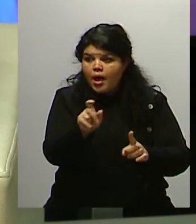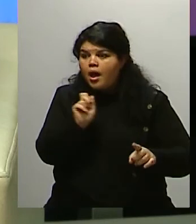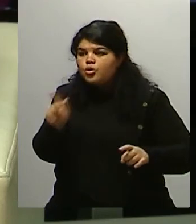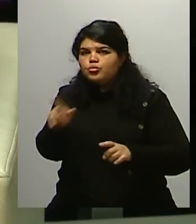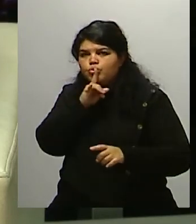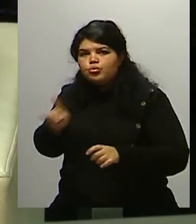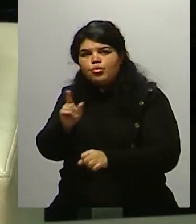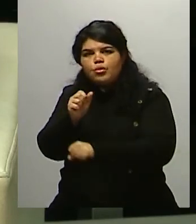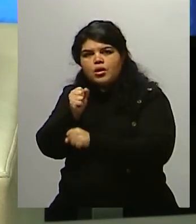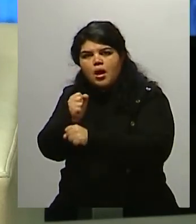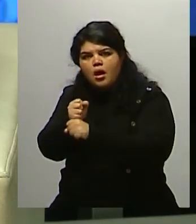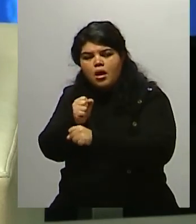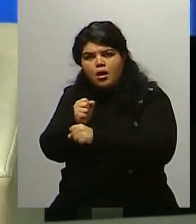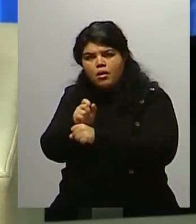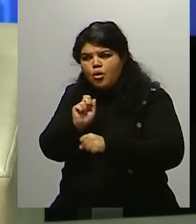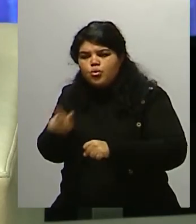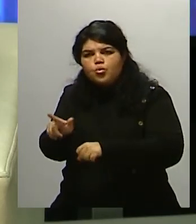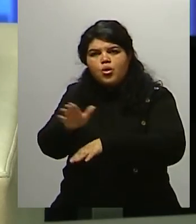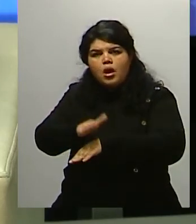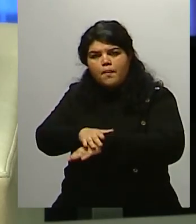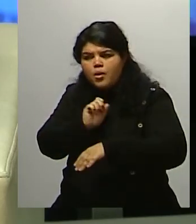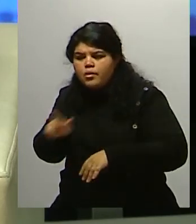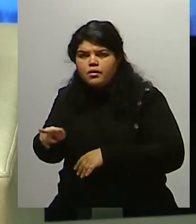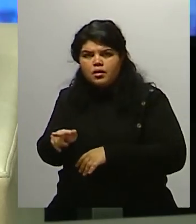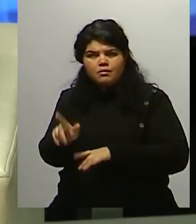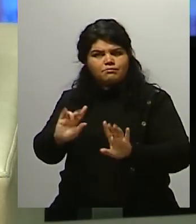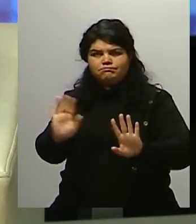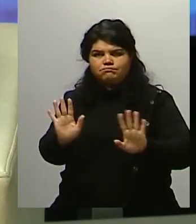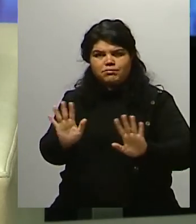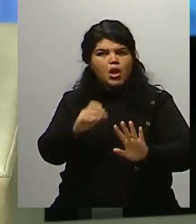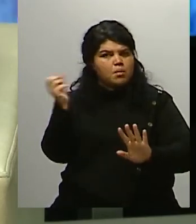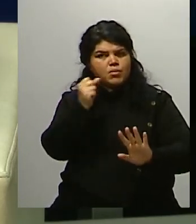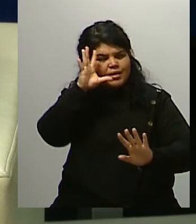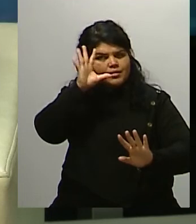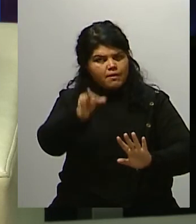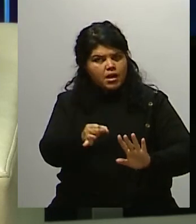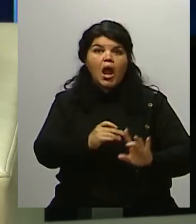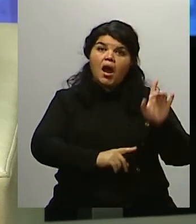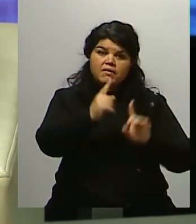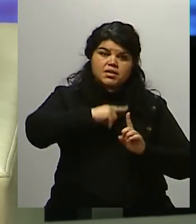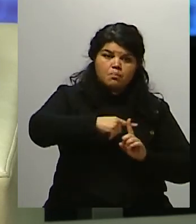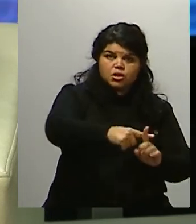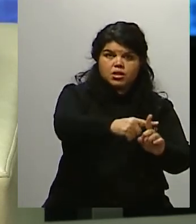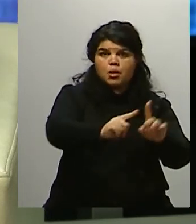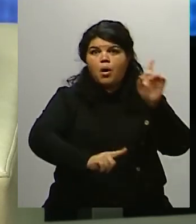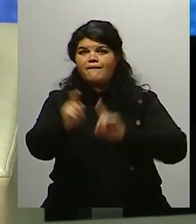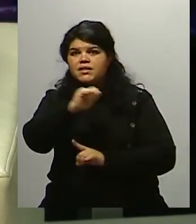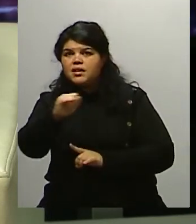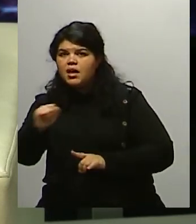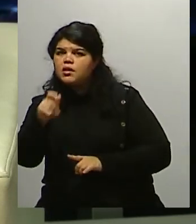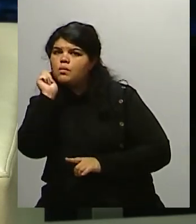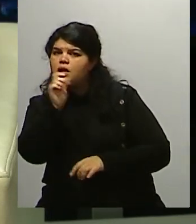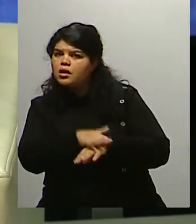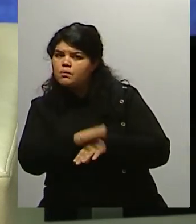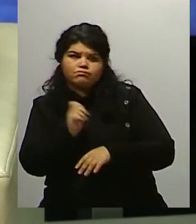trabajador y cambiarlo quizás por nuevas técnicas y nuevas tácticas para aumentar tu productividad, pero no para disminuir el salario, porque un trabajador que no tiene